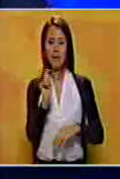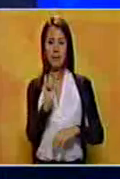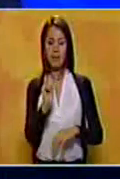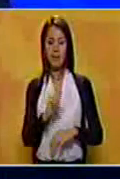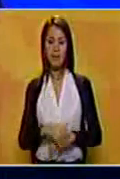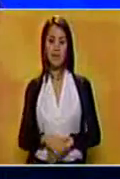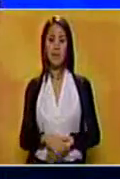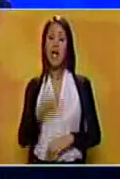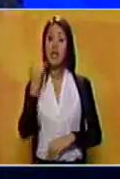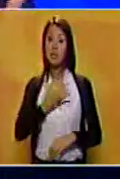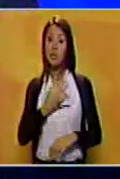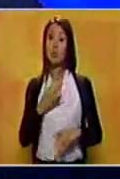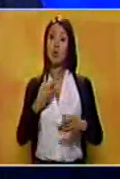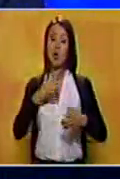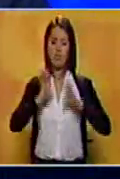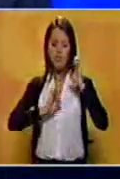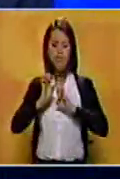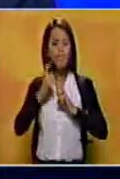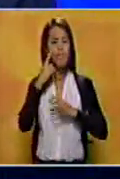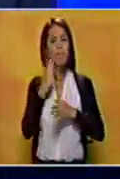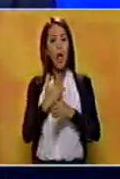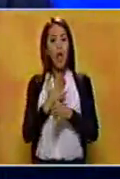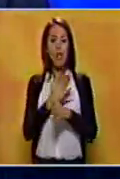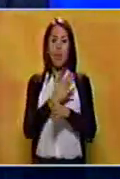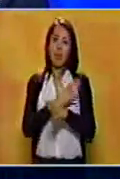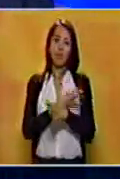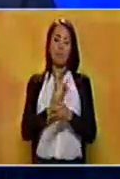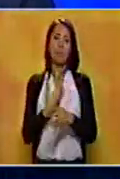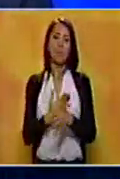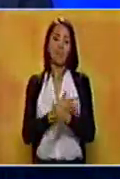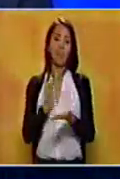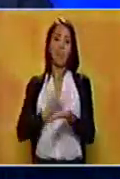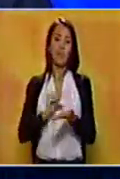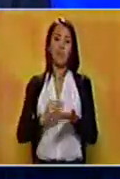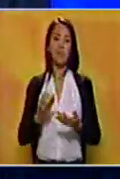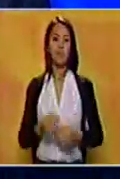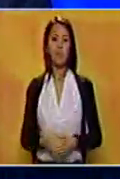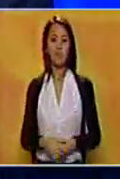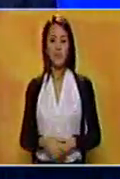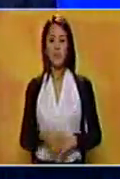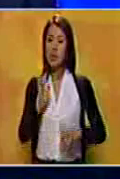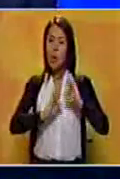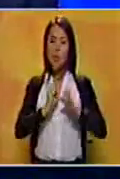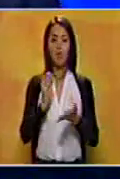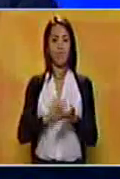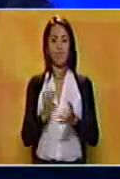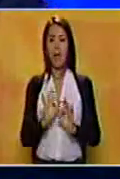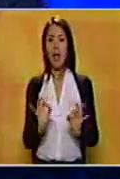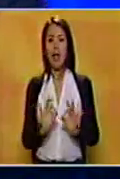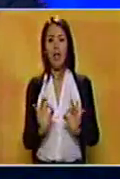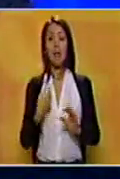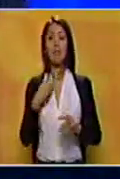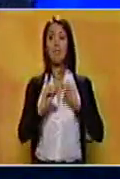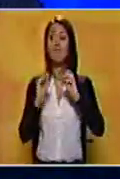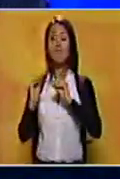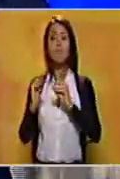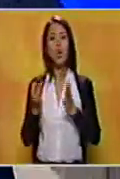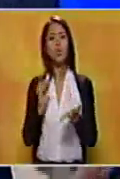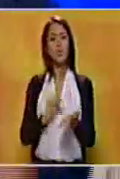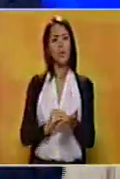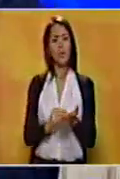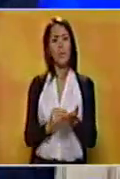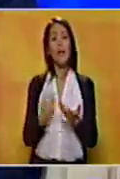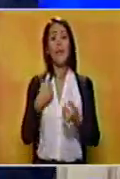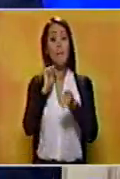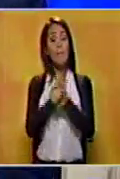aseguró que su audiencia ha sido aplazada en múltiples oportunidades se hizo un llamado para que no siga aumentando el número